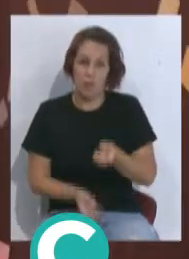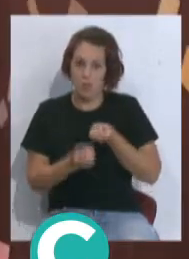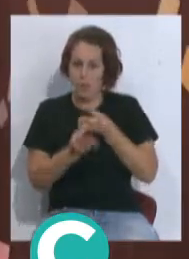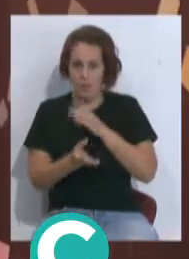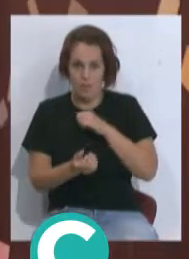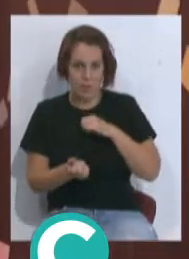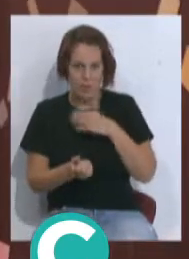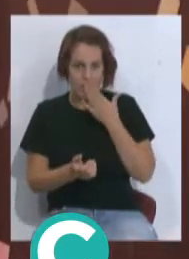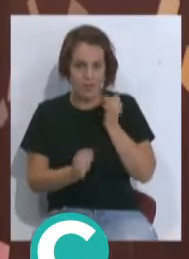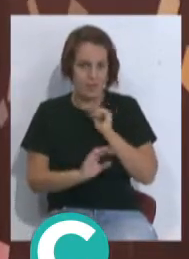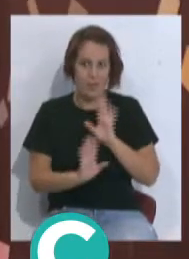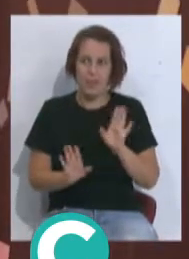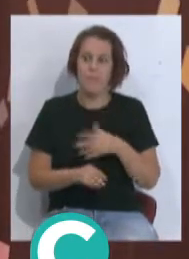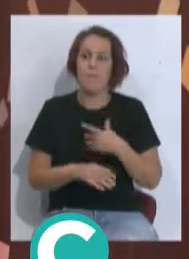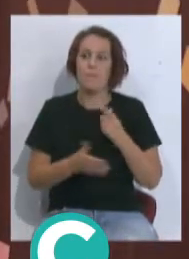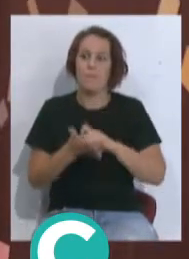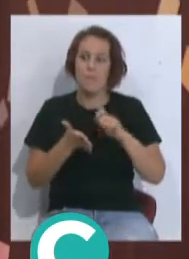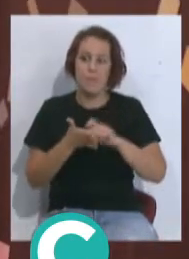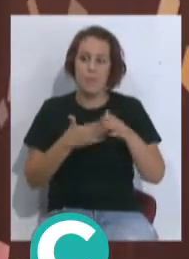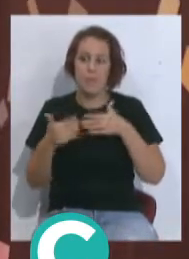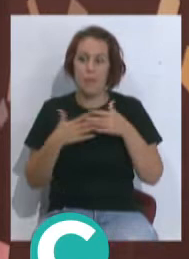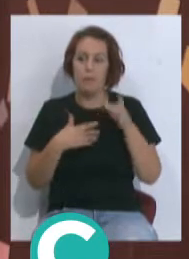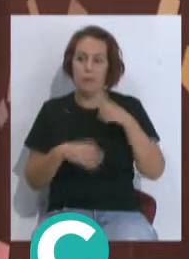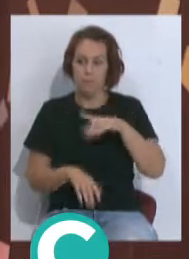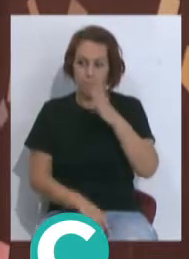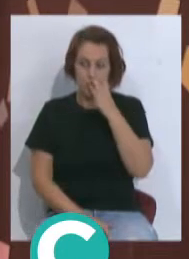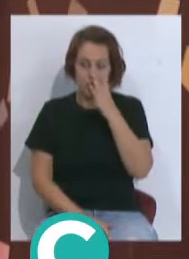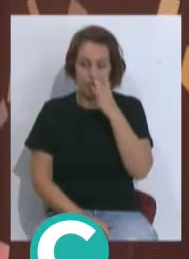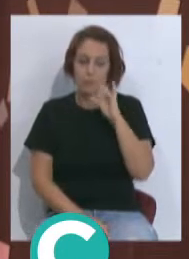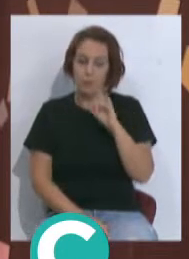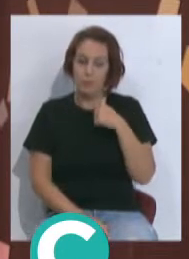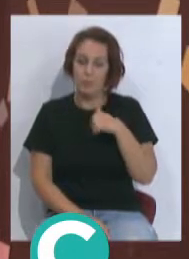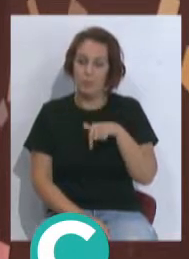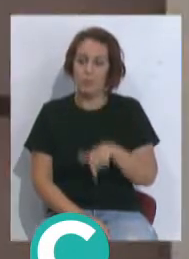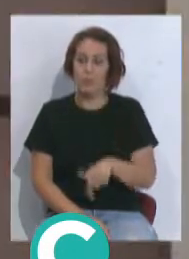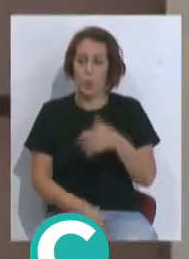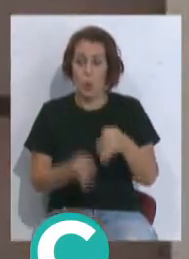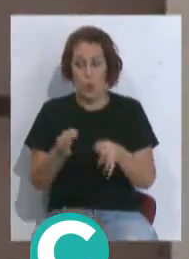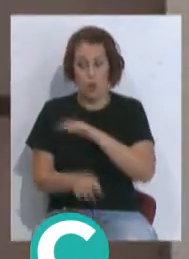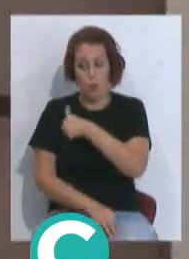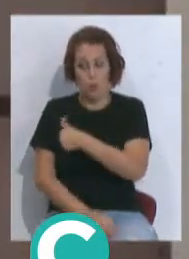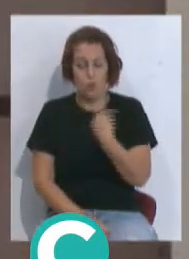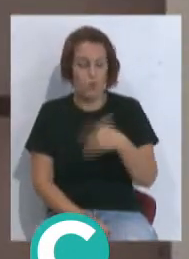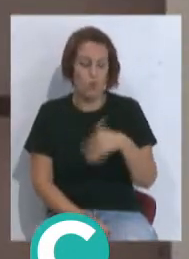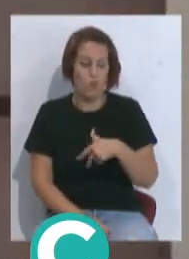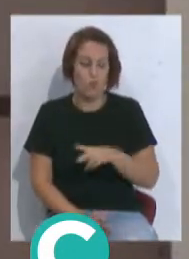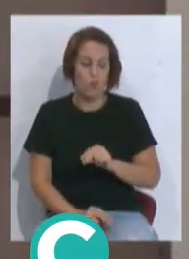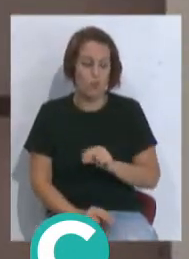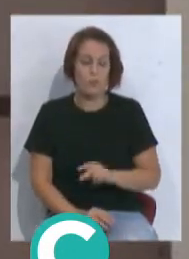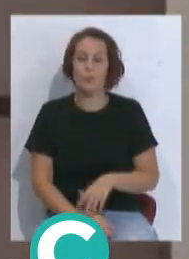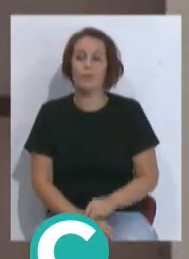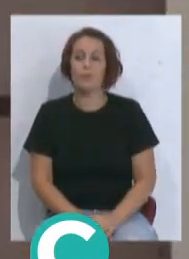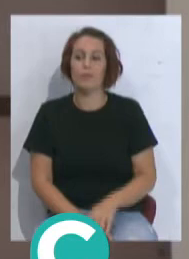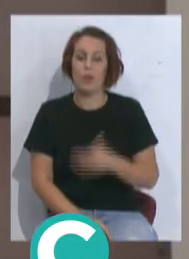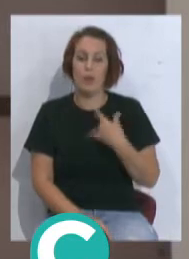está. Autor también de carnaval. Sí, aquí tengo un jurado que bueno, sí. Ahora, uy, ya vamos a empezar.